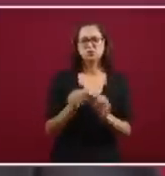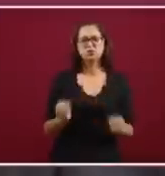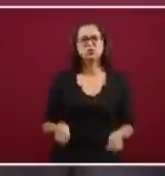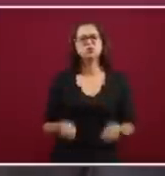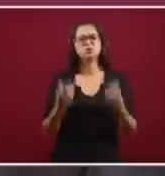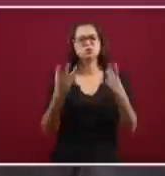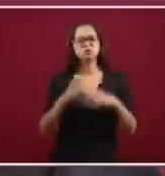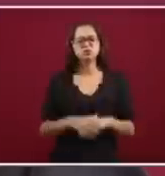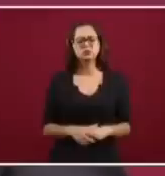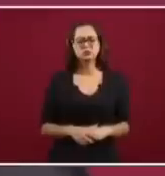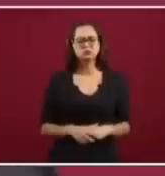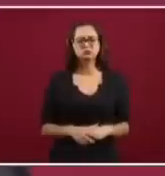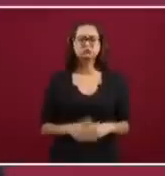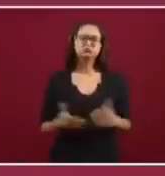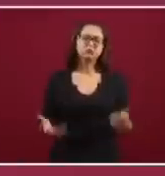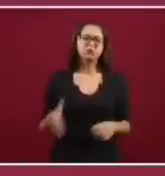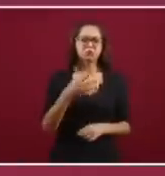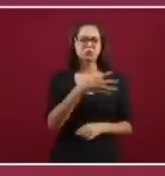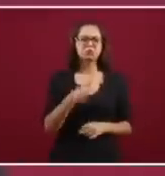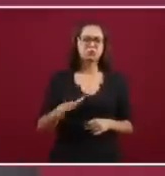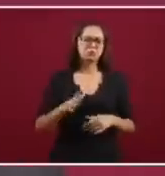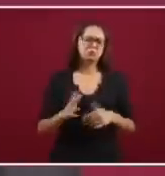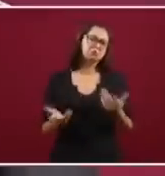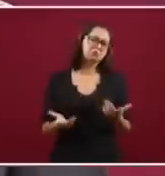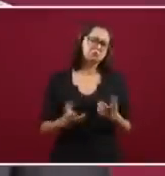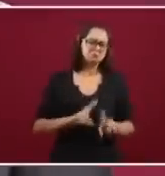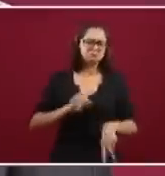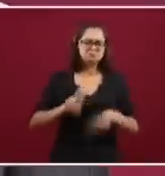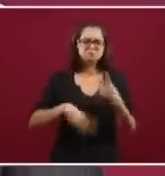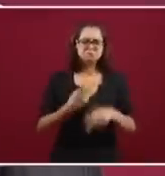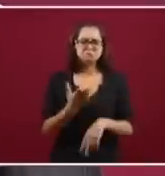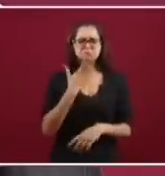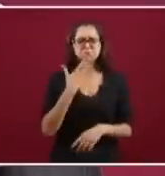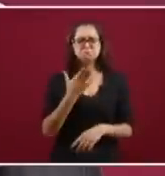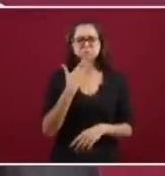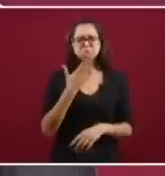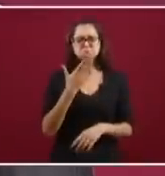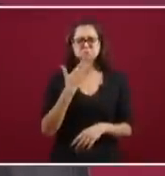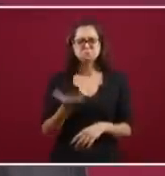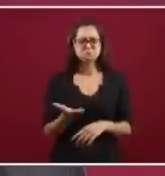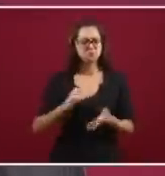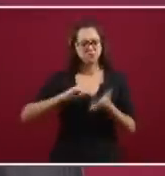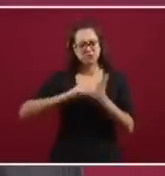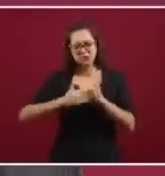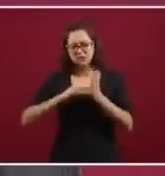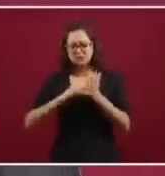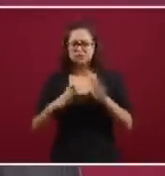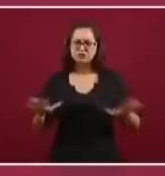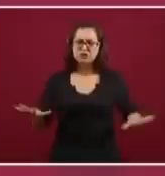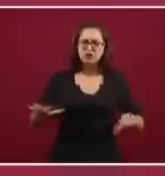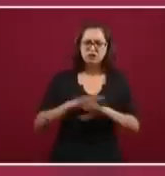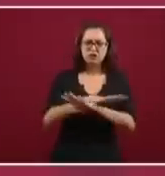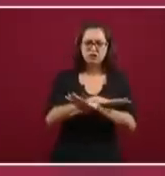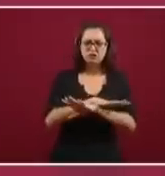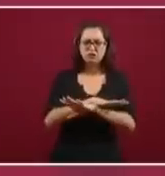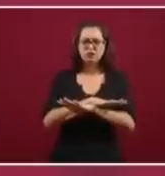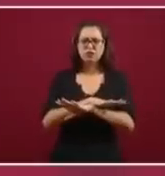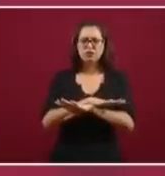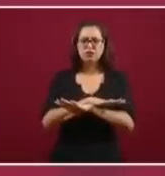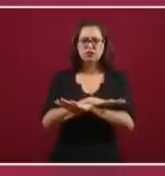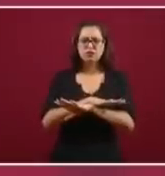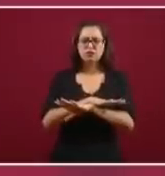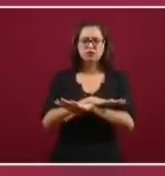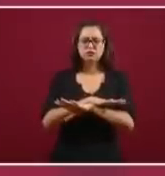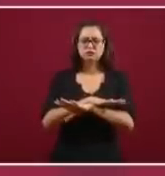bien, en general. Hay un cambio de estrategia y